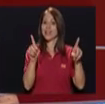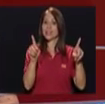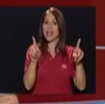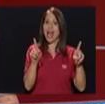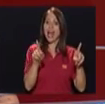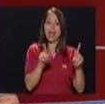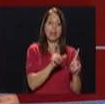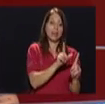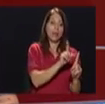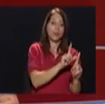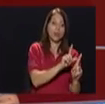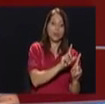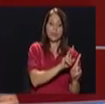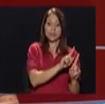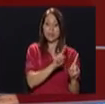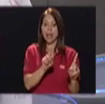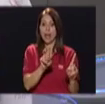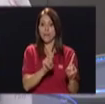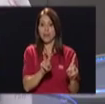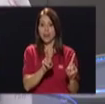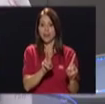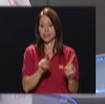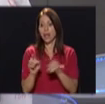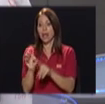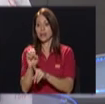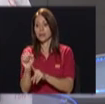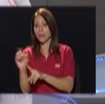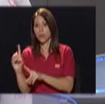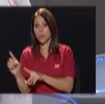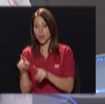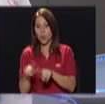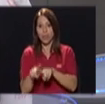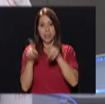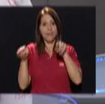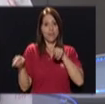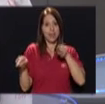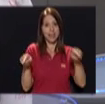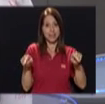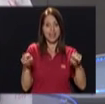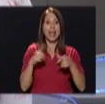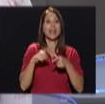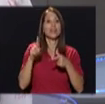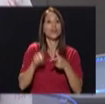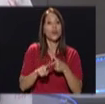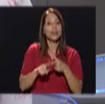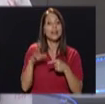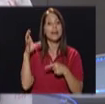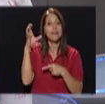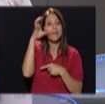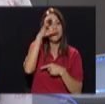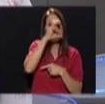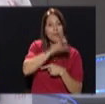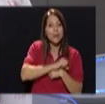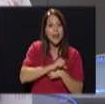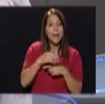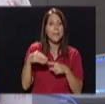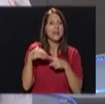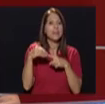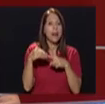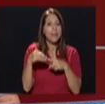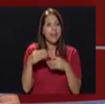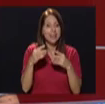fines de semana. Entonces, ahí teniendo animales marcados, los mapaches se determinó que principalmente eran nocturnos, los